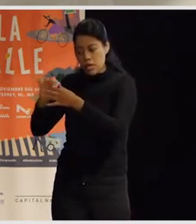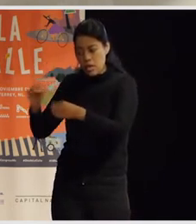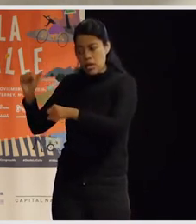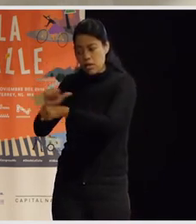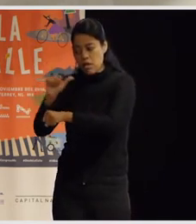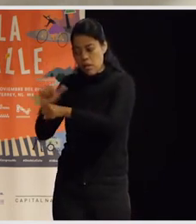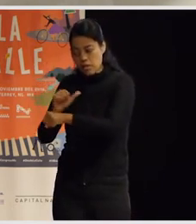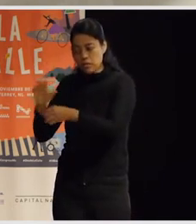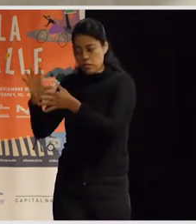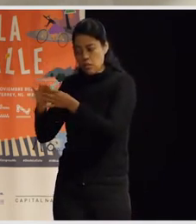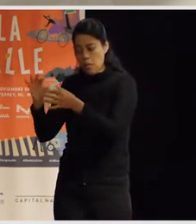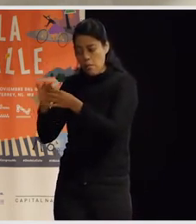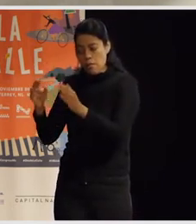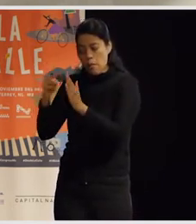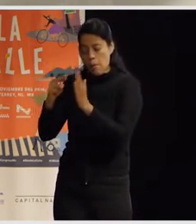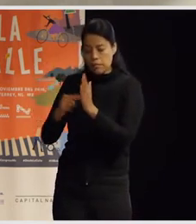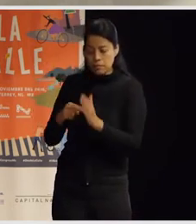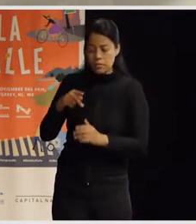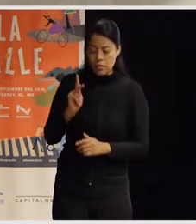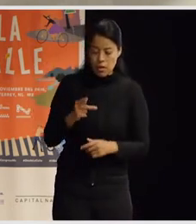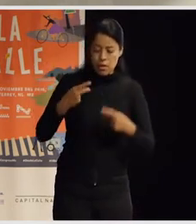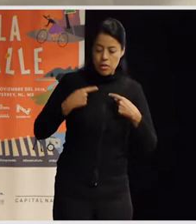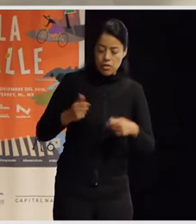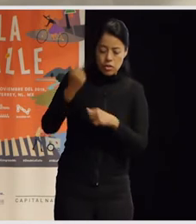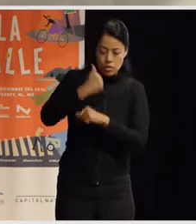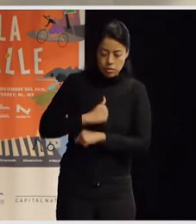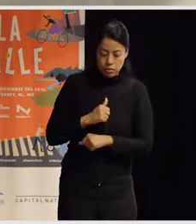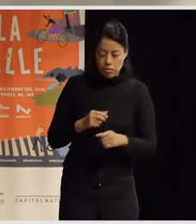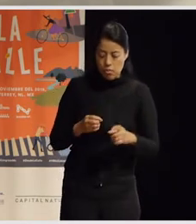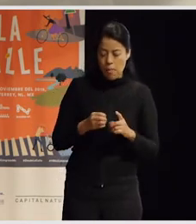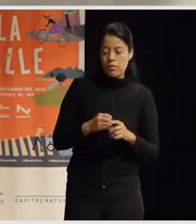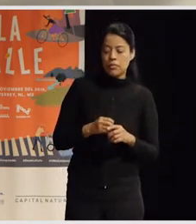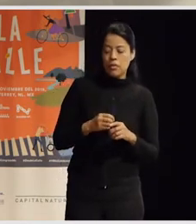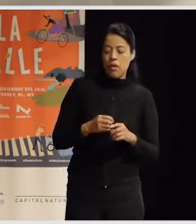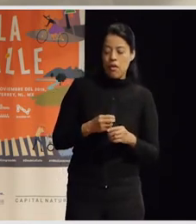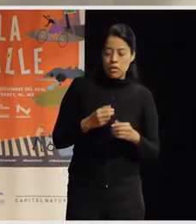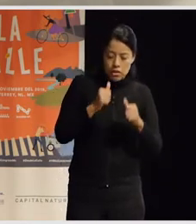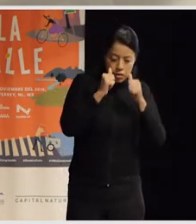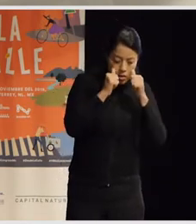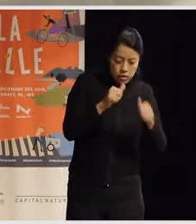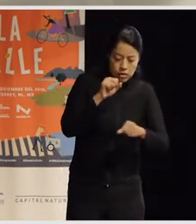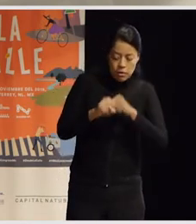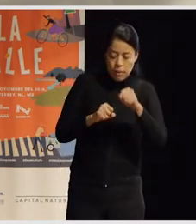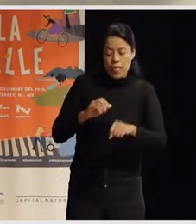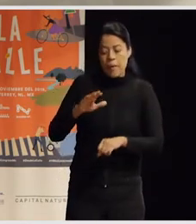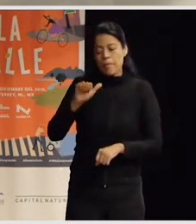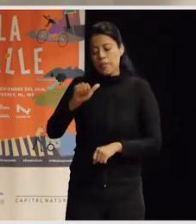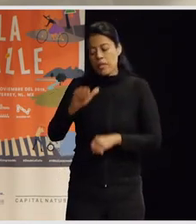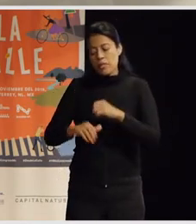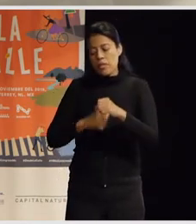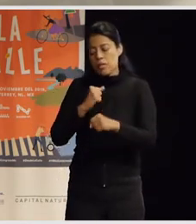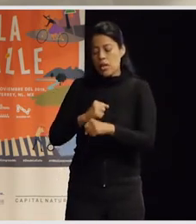pero la comunicación del operador tiene que ver más con la operación del sistema que tienes que ser mayor de 16 años por